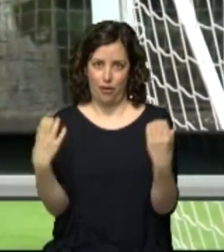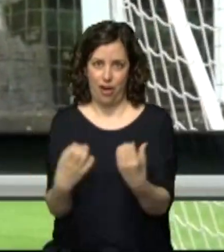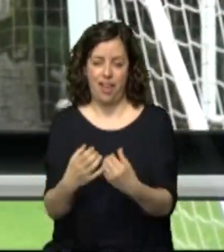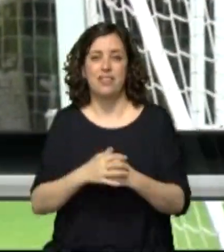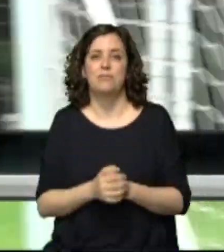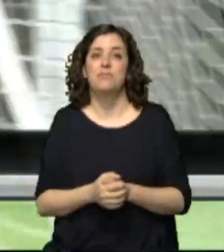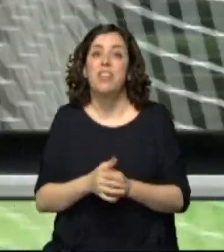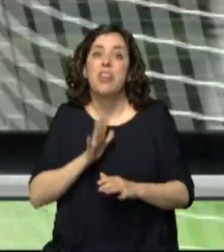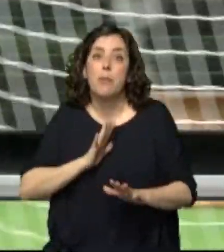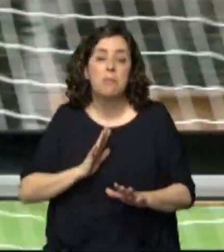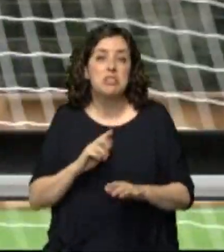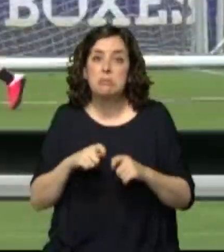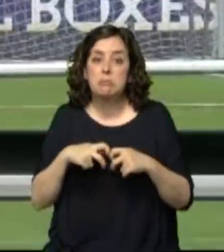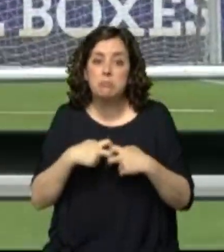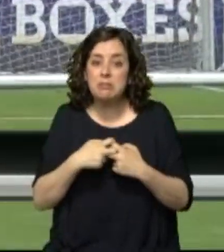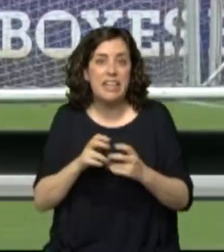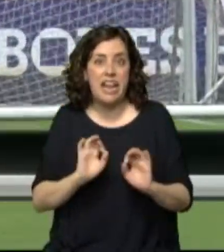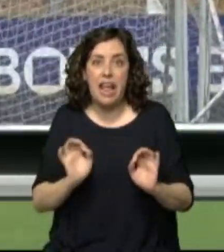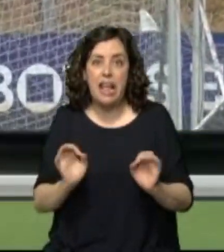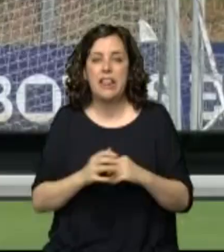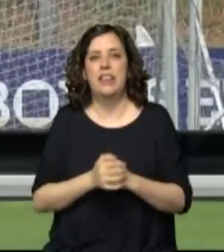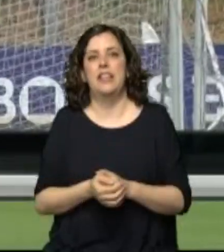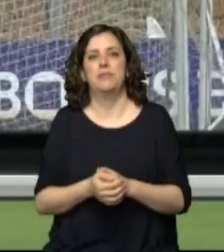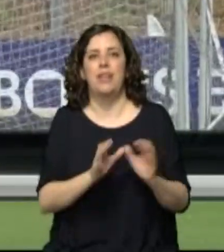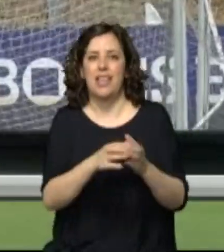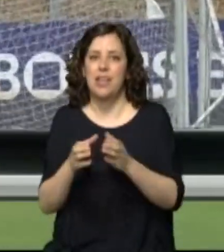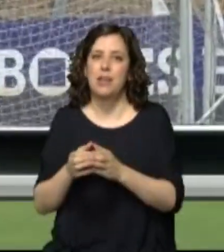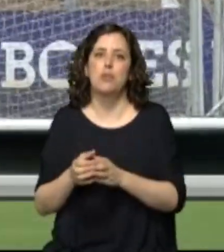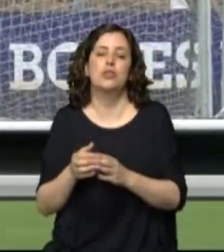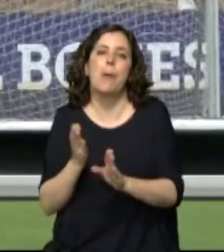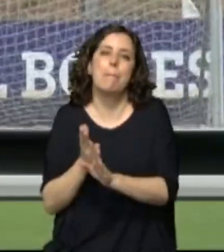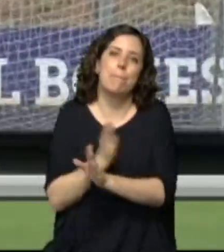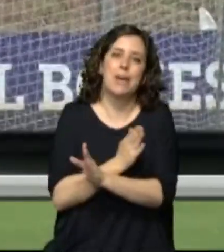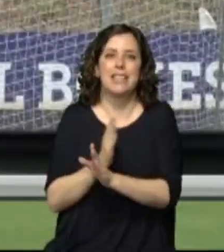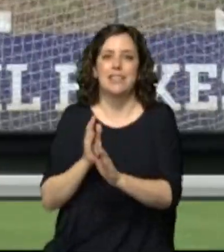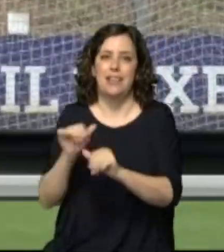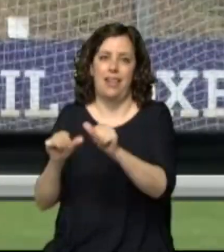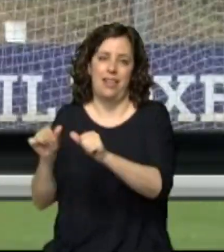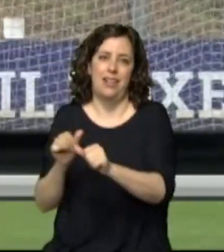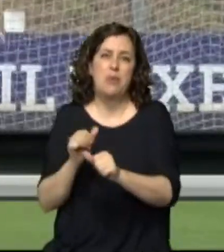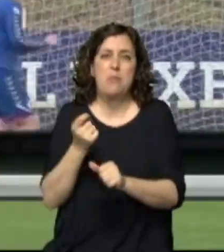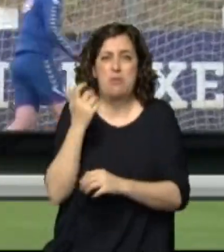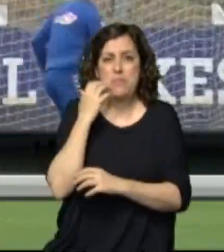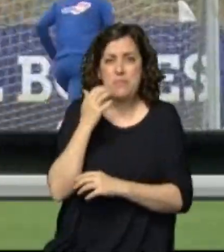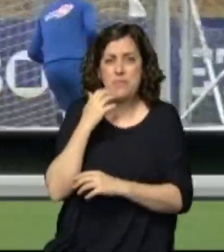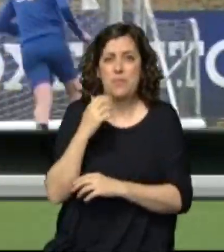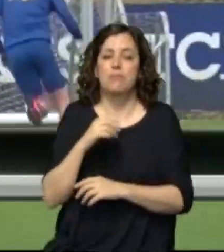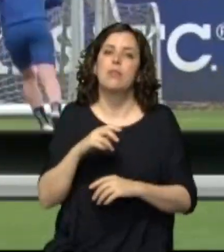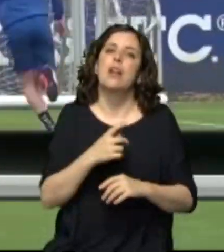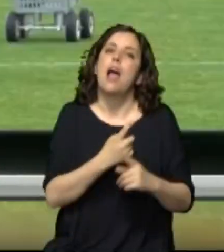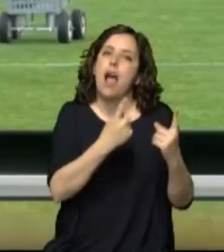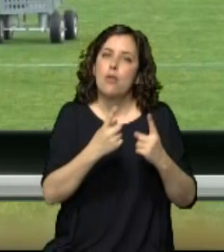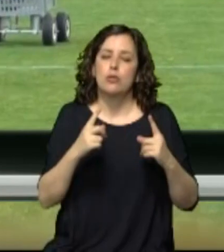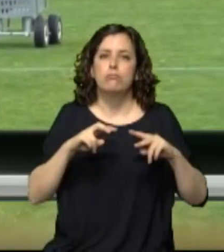el principal temor en los equipos en la vuelta a esta pretemporada atípica. El confinamiento comienza a pasar factura en algunos